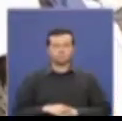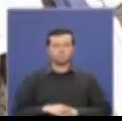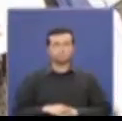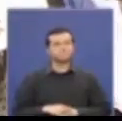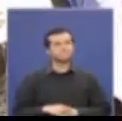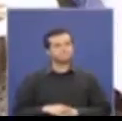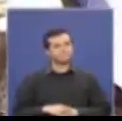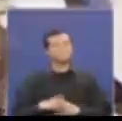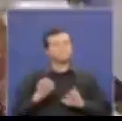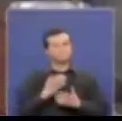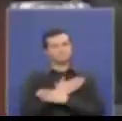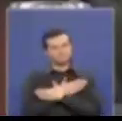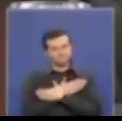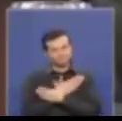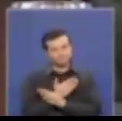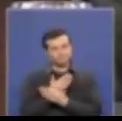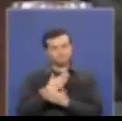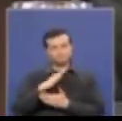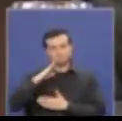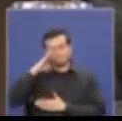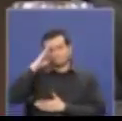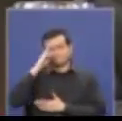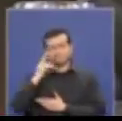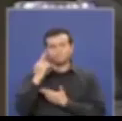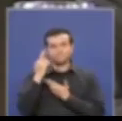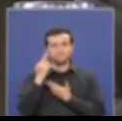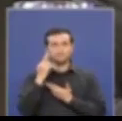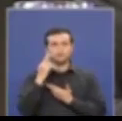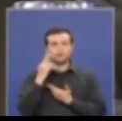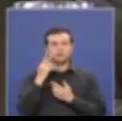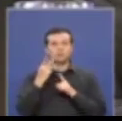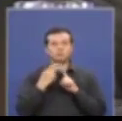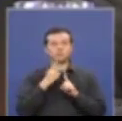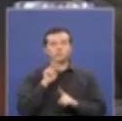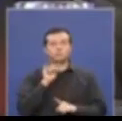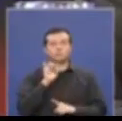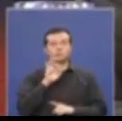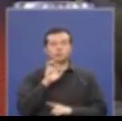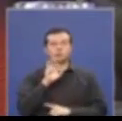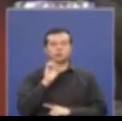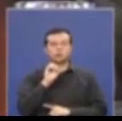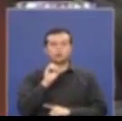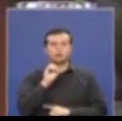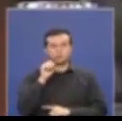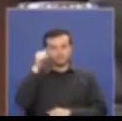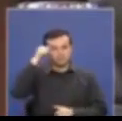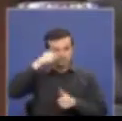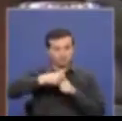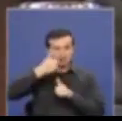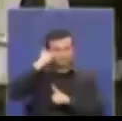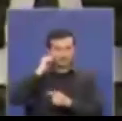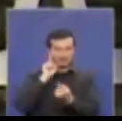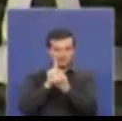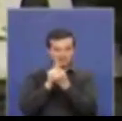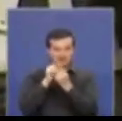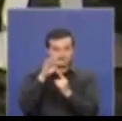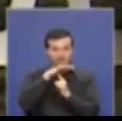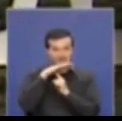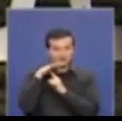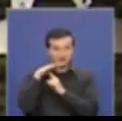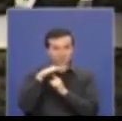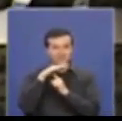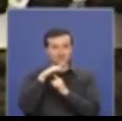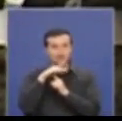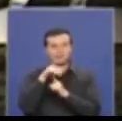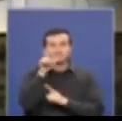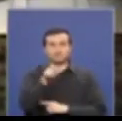Bien, quiero saludar al sargento segundo Víctor Marcela Tana, que está aquí. Sargento, ¿se acuerda que nos vimos ayer en el parque?